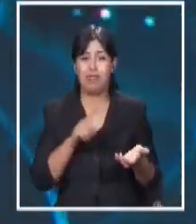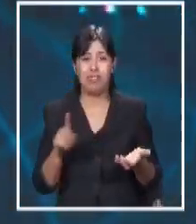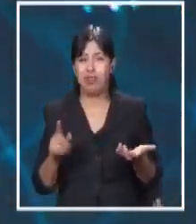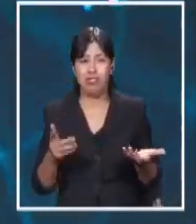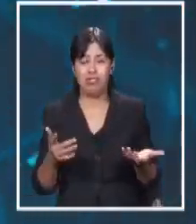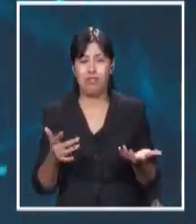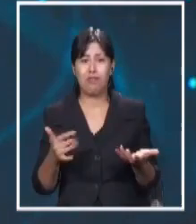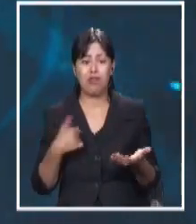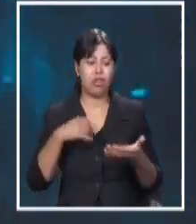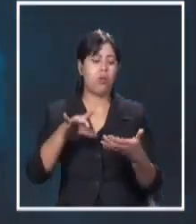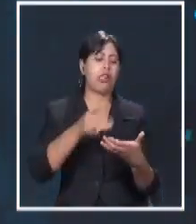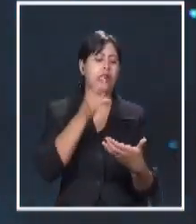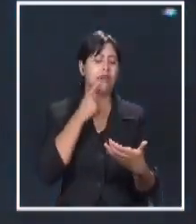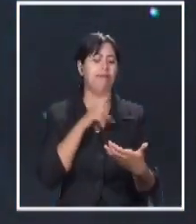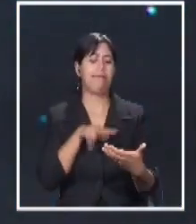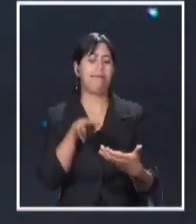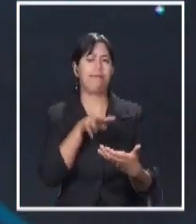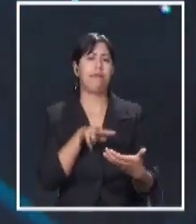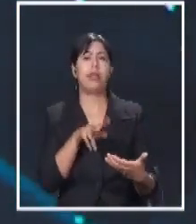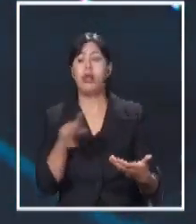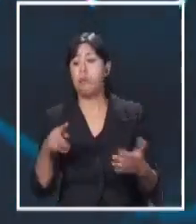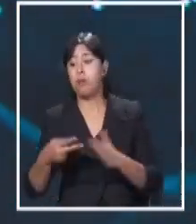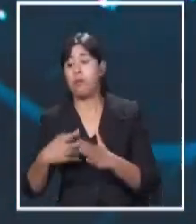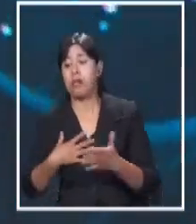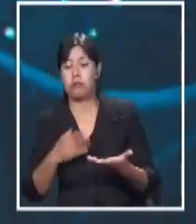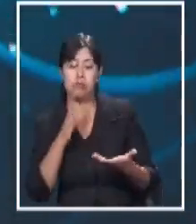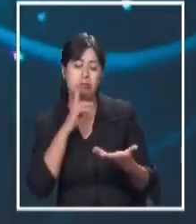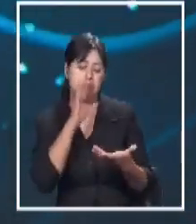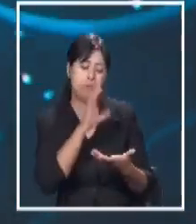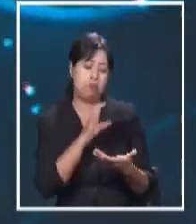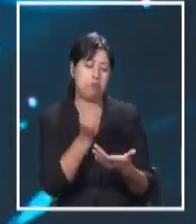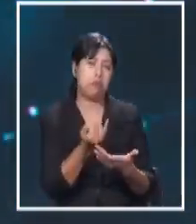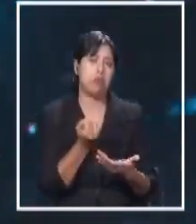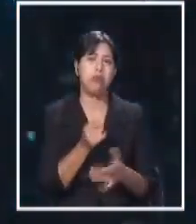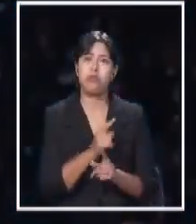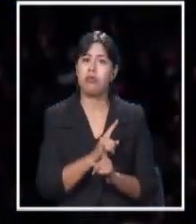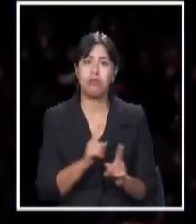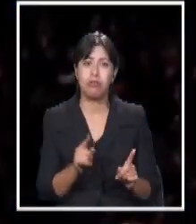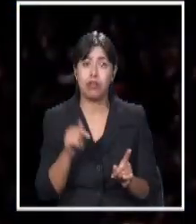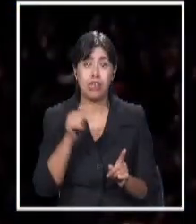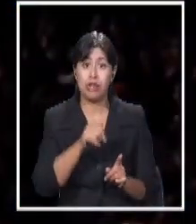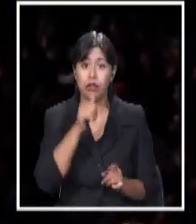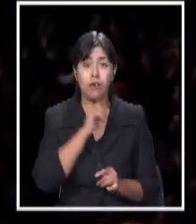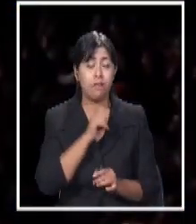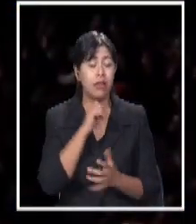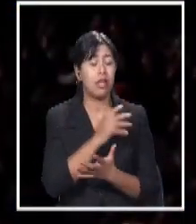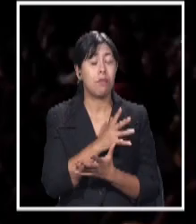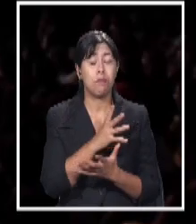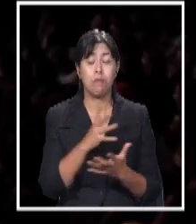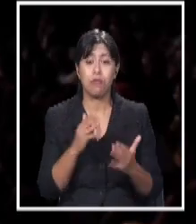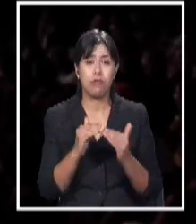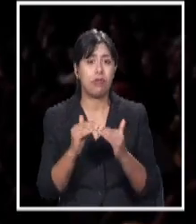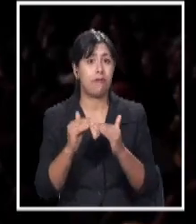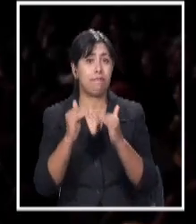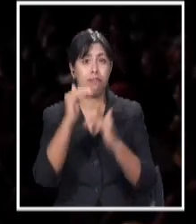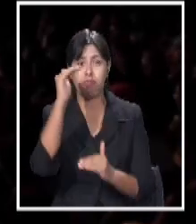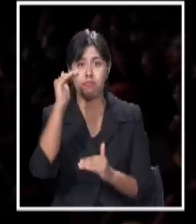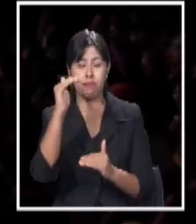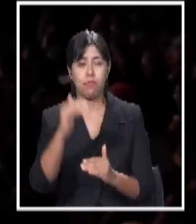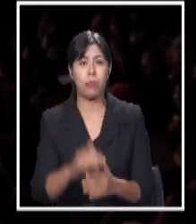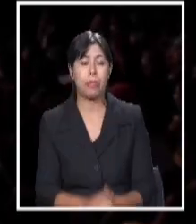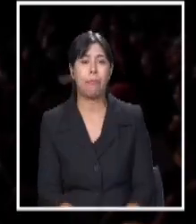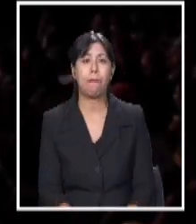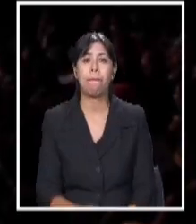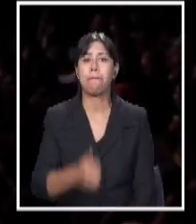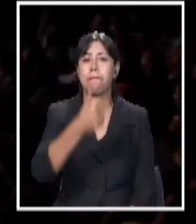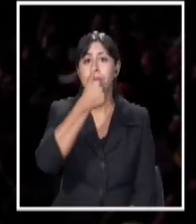donde yo elijo cómo usarlo para solucionar un problema que tengo. En eso existe aún mucha desigualdad. La